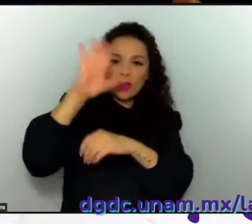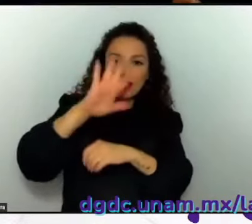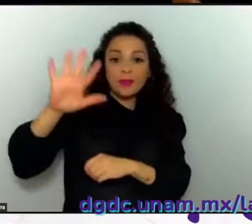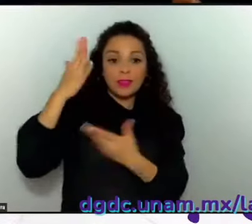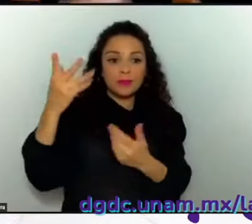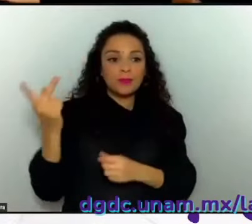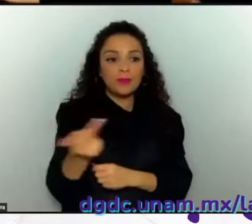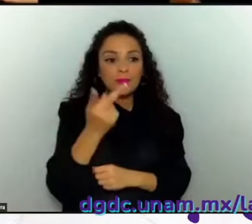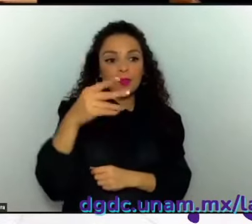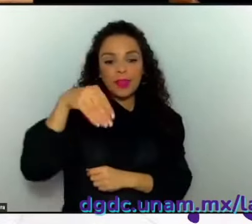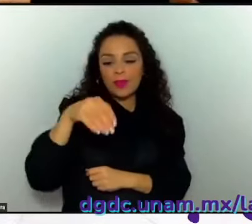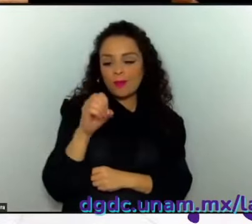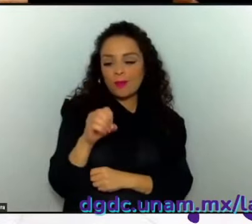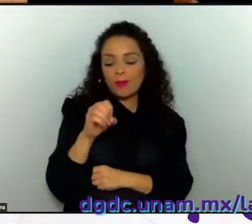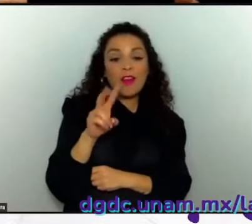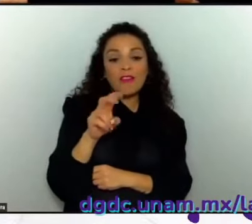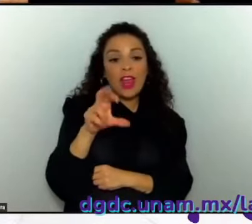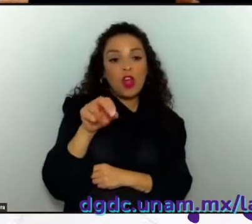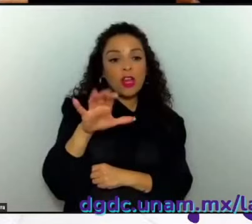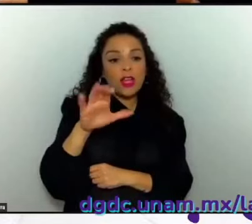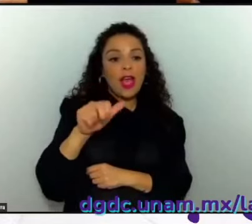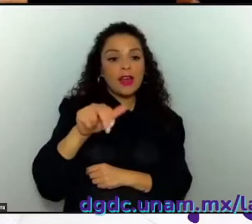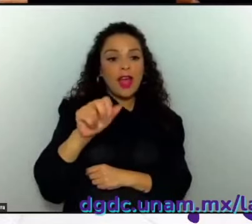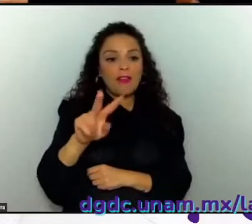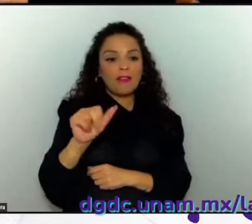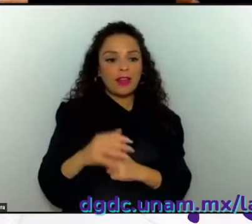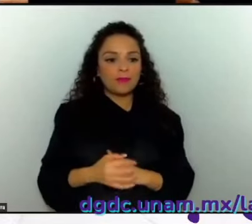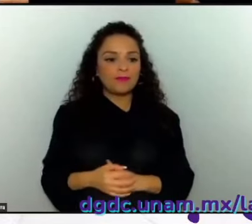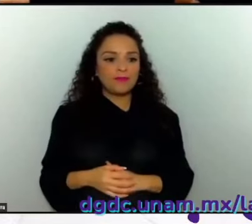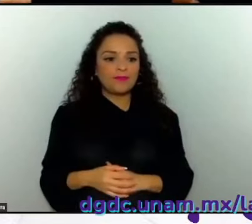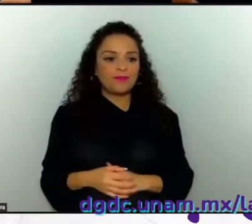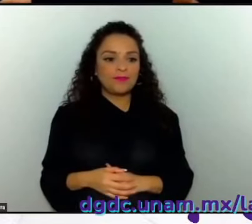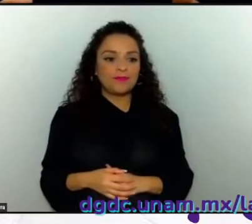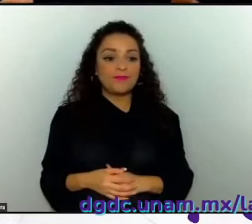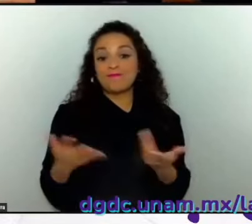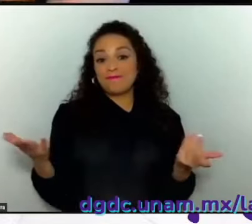Uf. A mí me encanta, ¿yo dónde firmo?